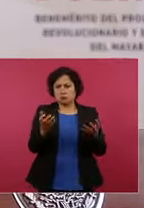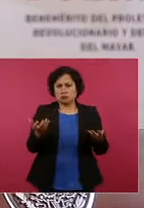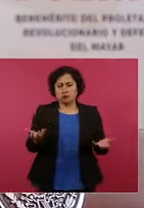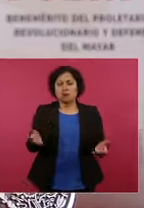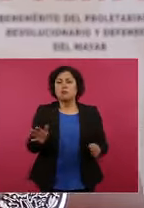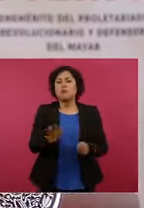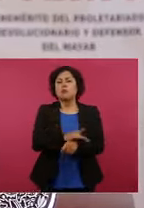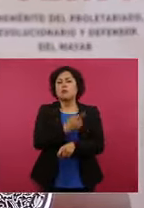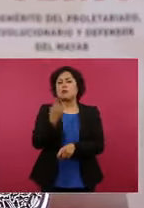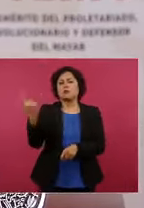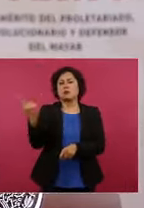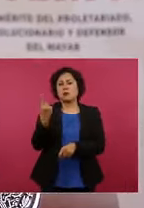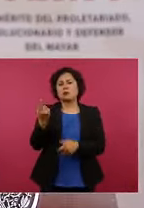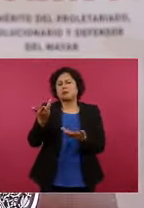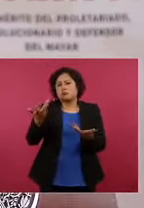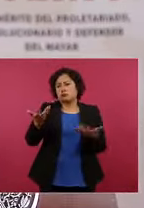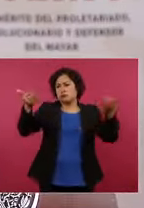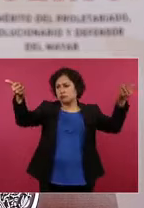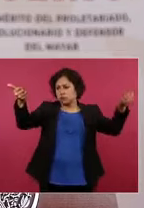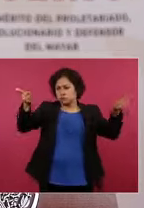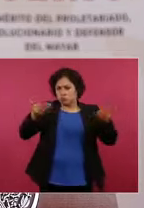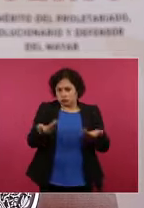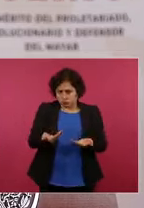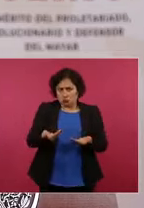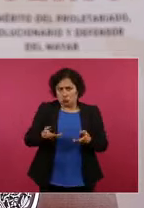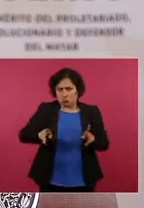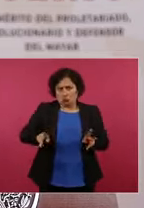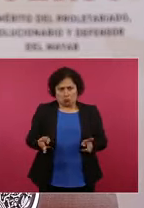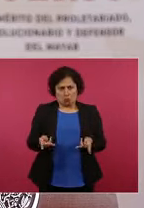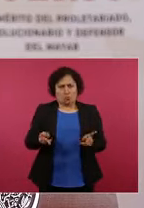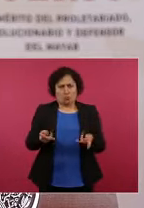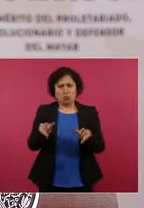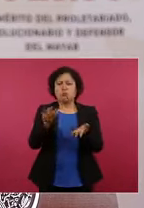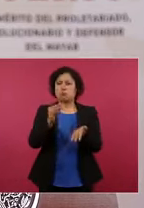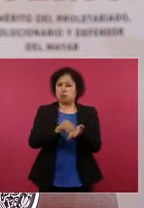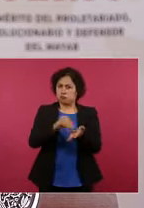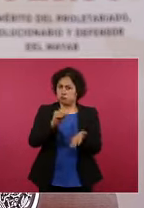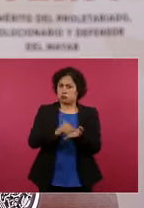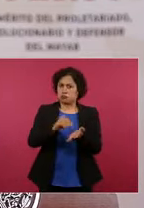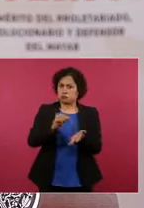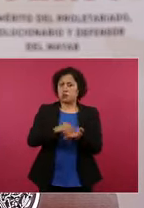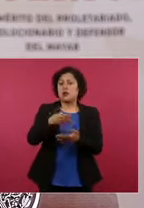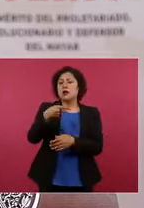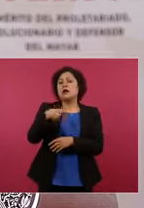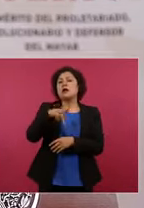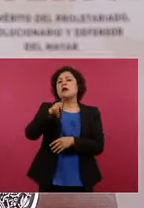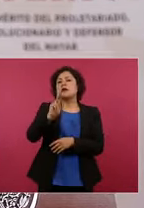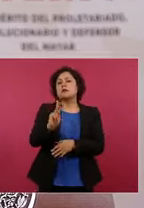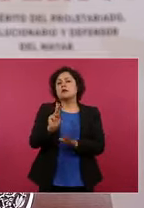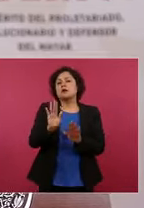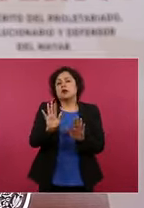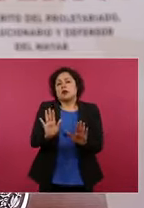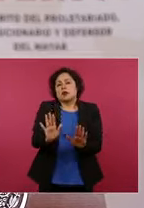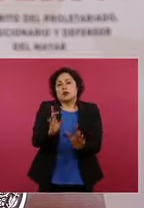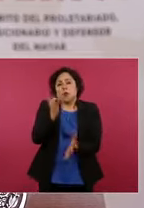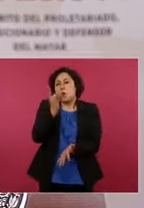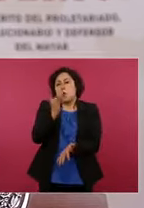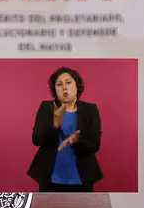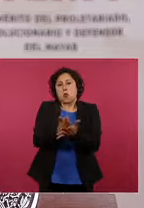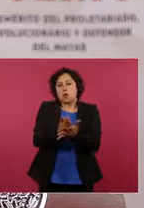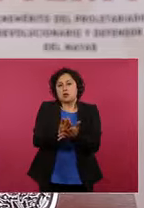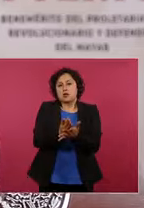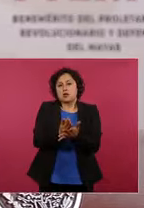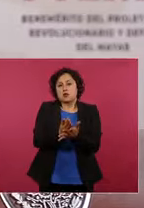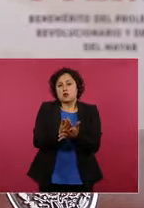sigue habiendo comercio de maíz. Nada más nosotros lo que hacemos es